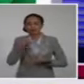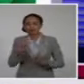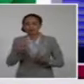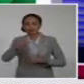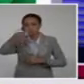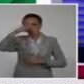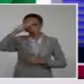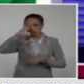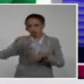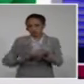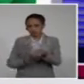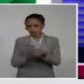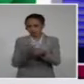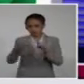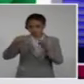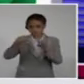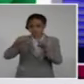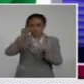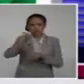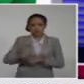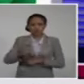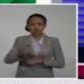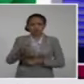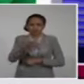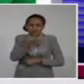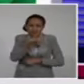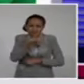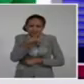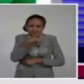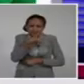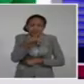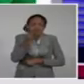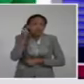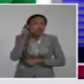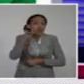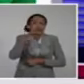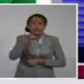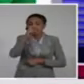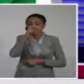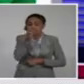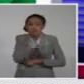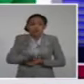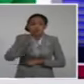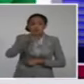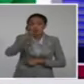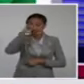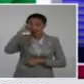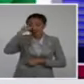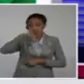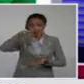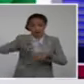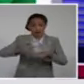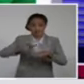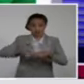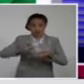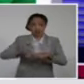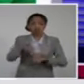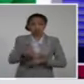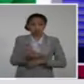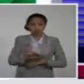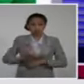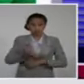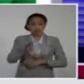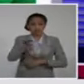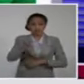Una es una señora de 90 años de edad del municipio de La Lisa, aquí en la provincia de La Habana, contacto de un